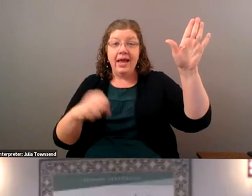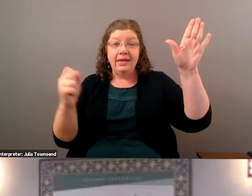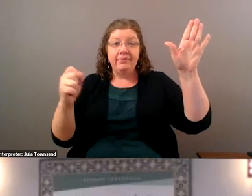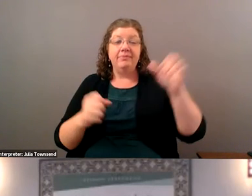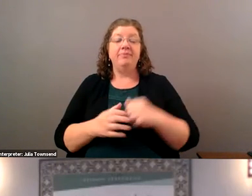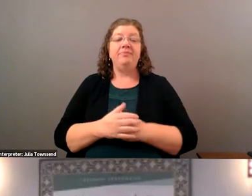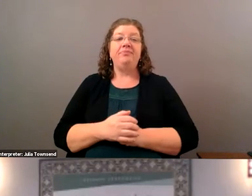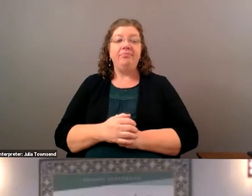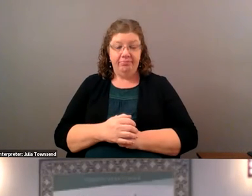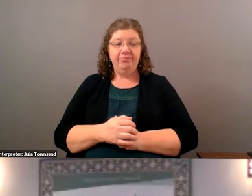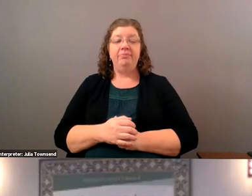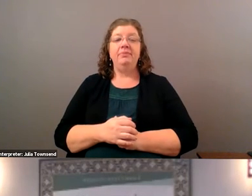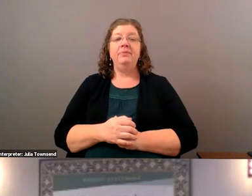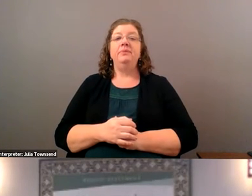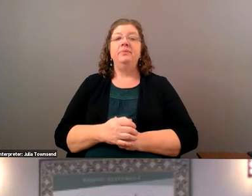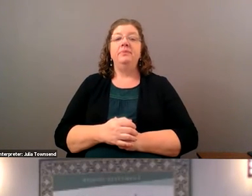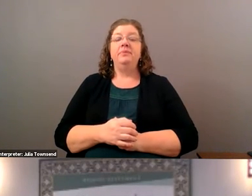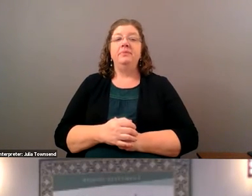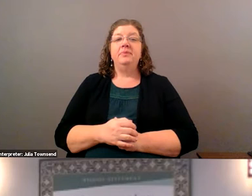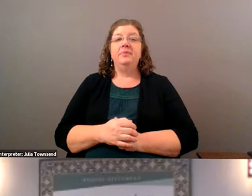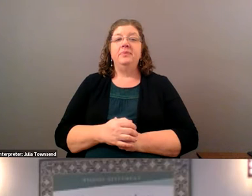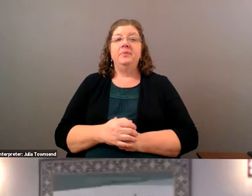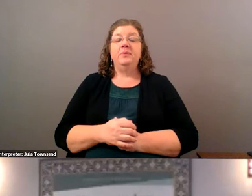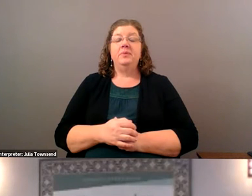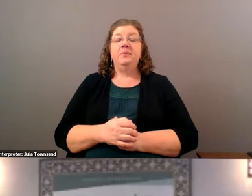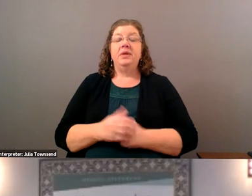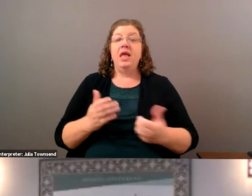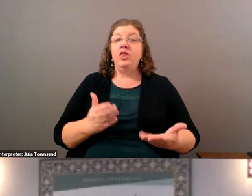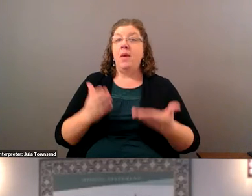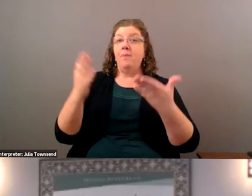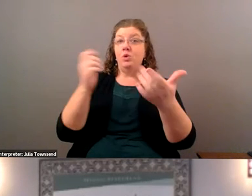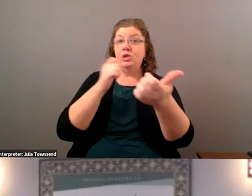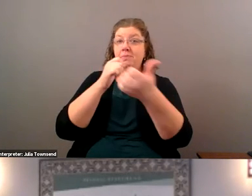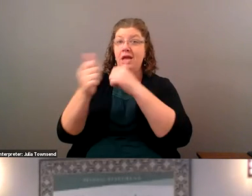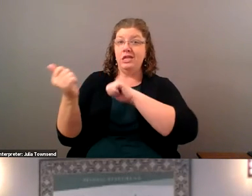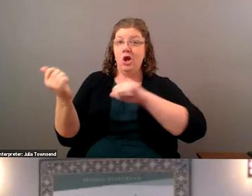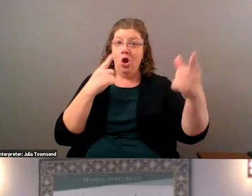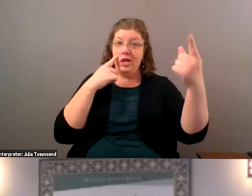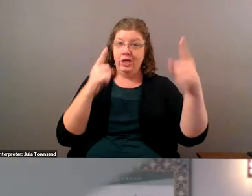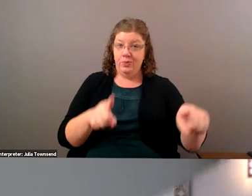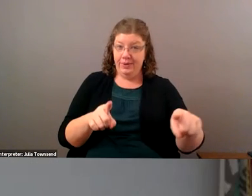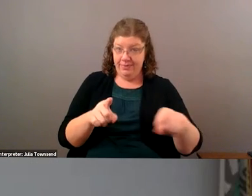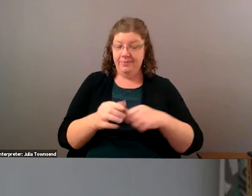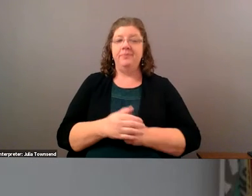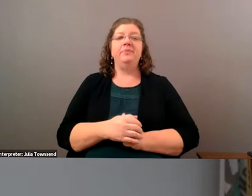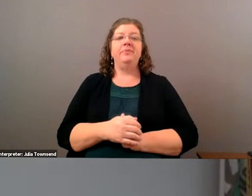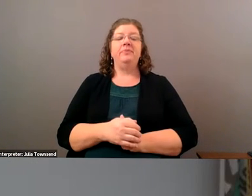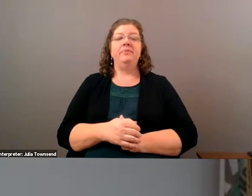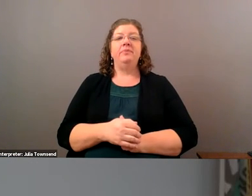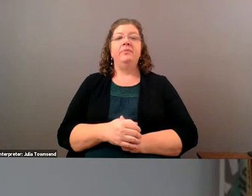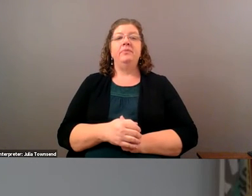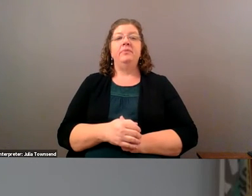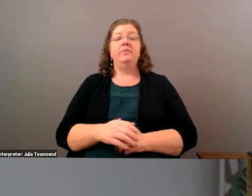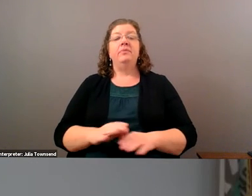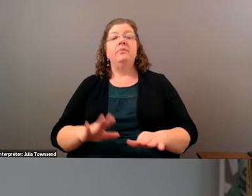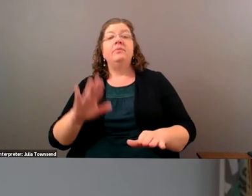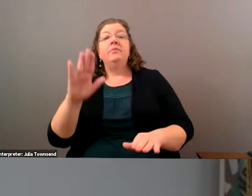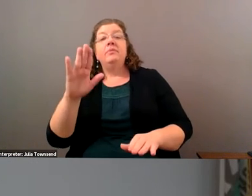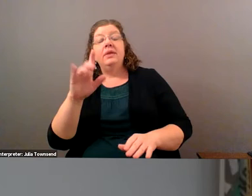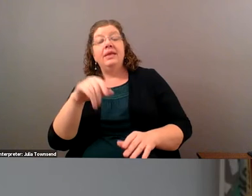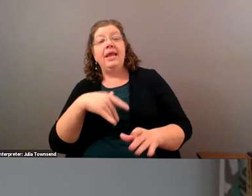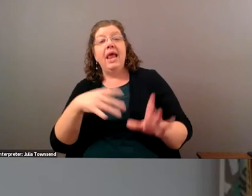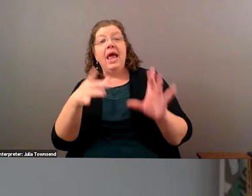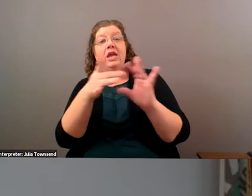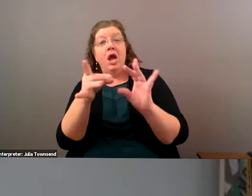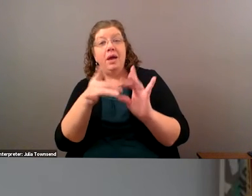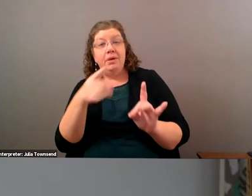Se aprueba la moción por unanimidad. Y ahora, señora Ford, ¿puedo hacer un comentario, por favor? Quiero decir